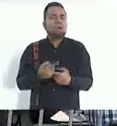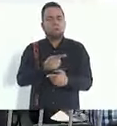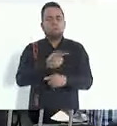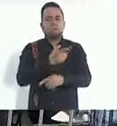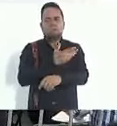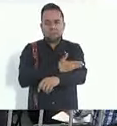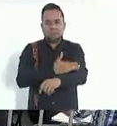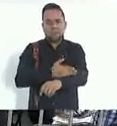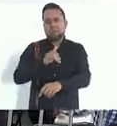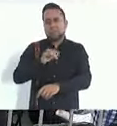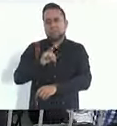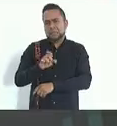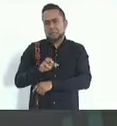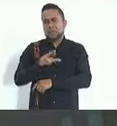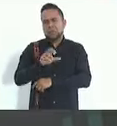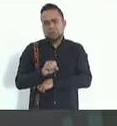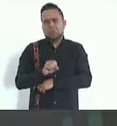Madero